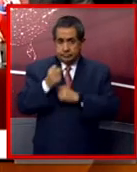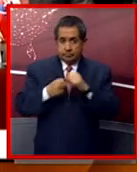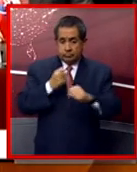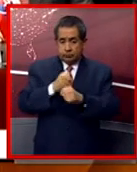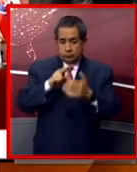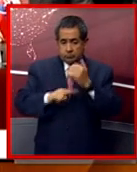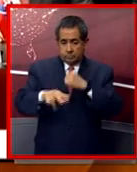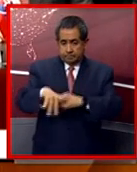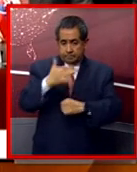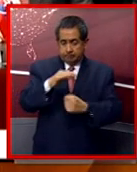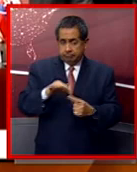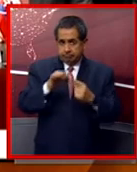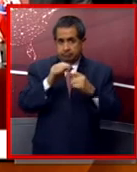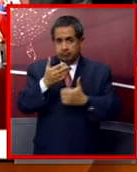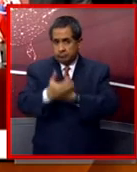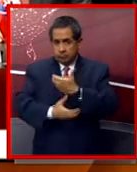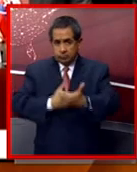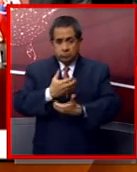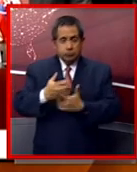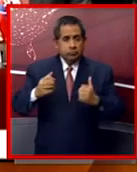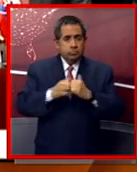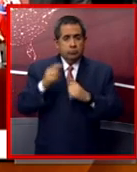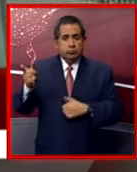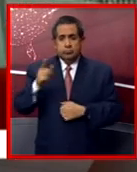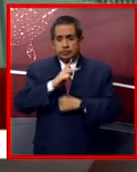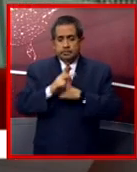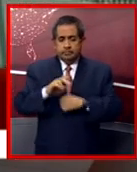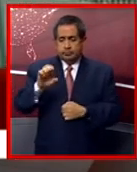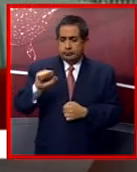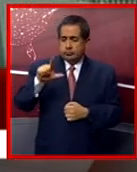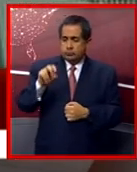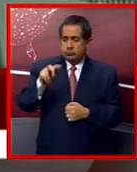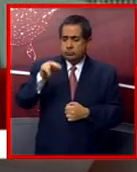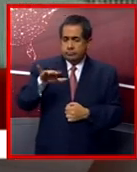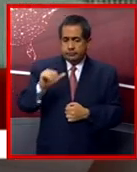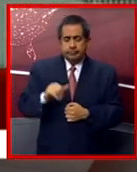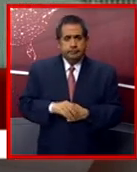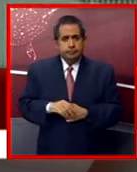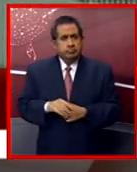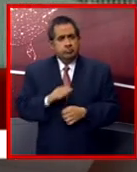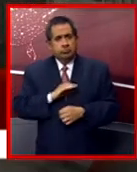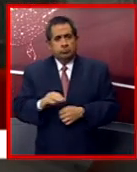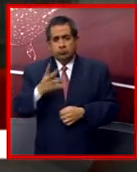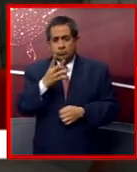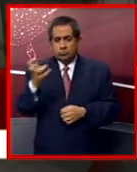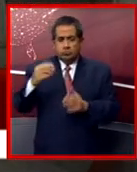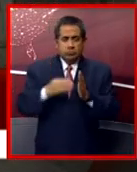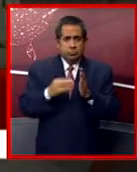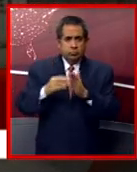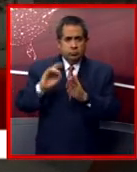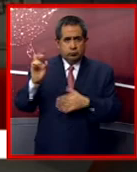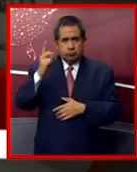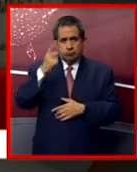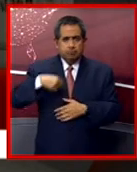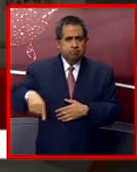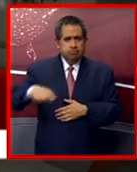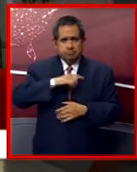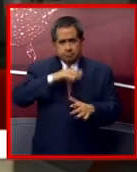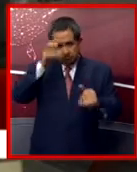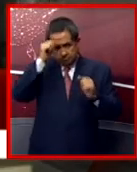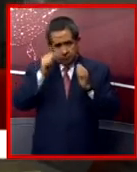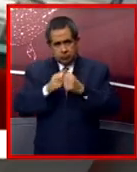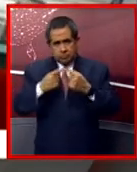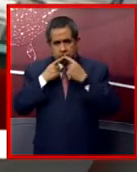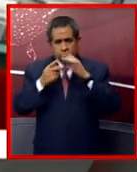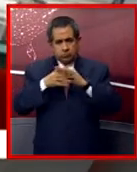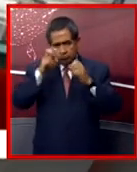el comercio bilateral de México con la República Eslovaca se ubicó en aproximadamente $400 millones, gracias al acuerdo comercial que tiene nuestro